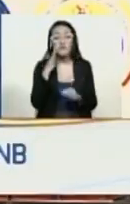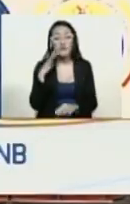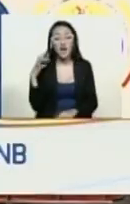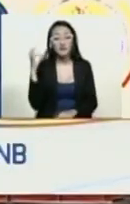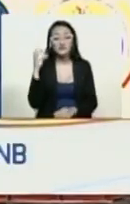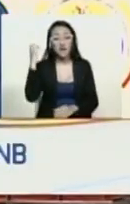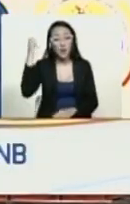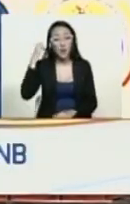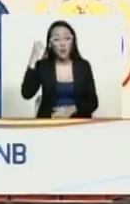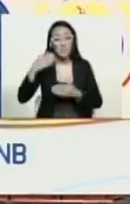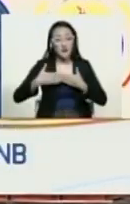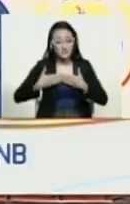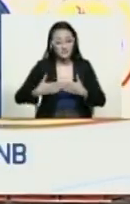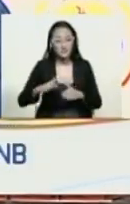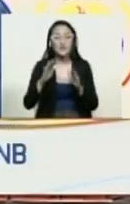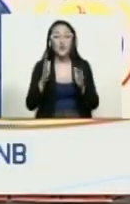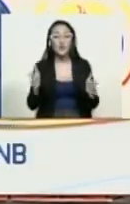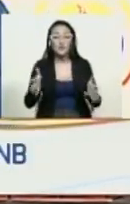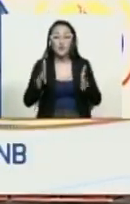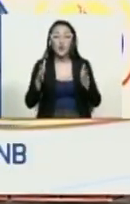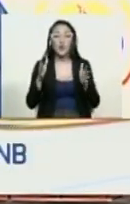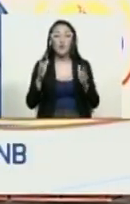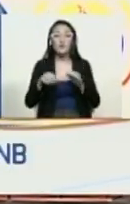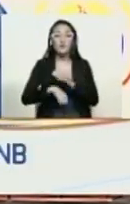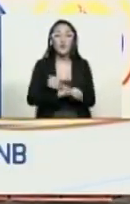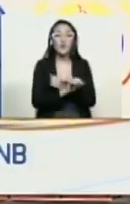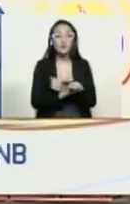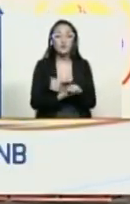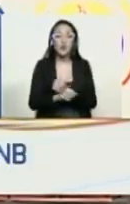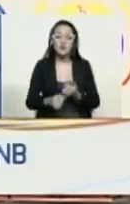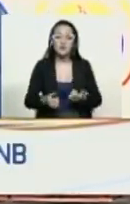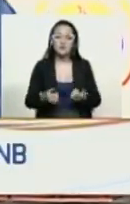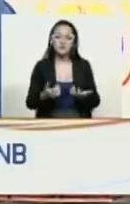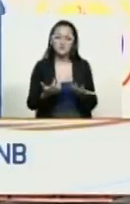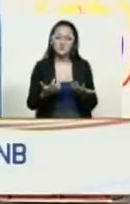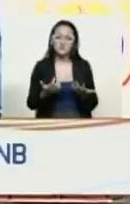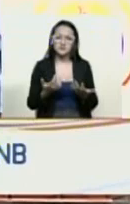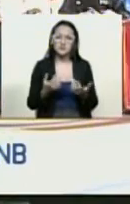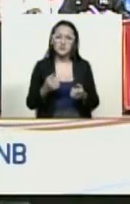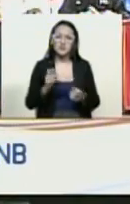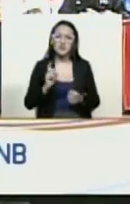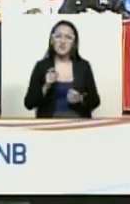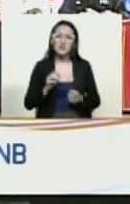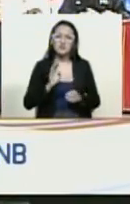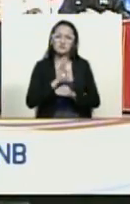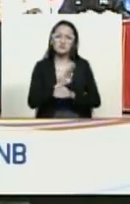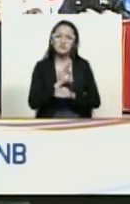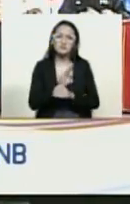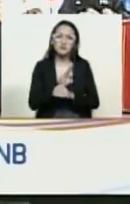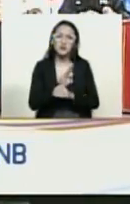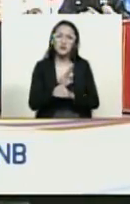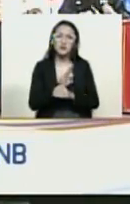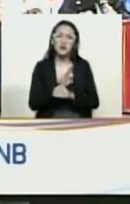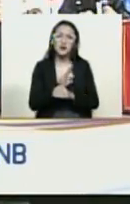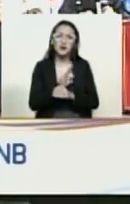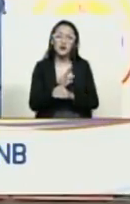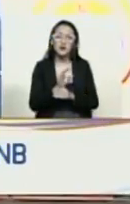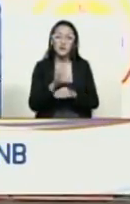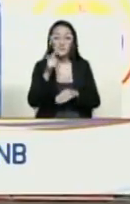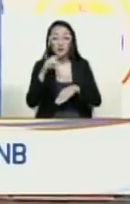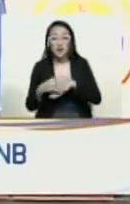partir de este triunfo del fútbol, logren valorar que nosotros, los del